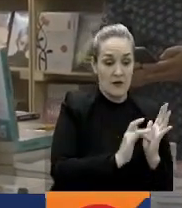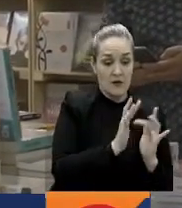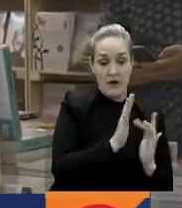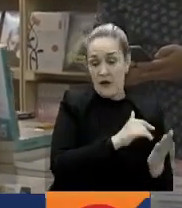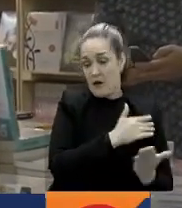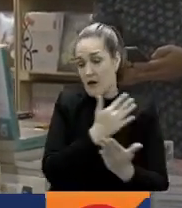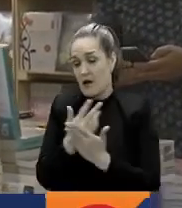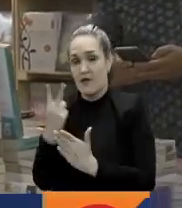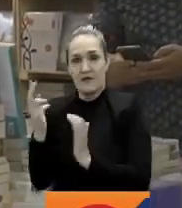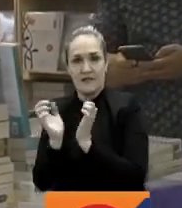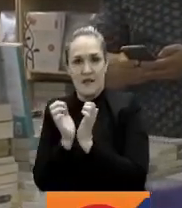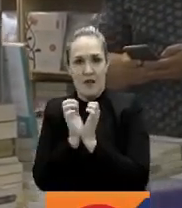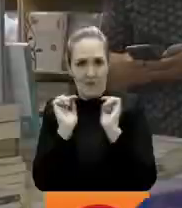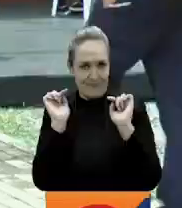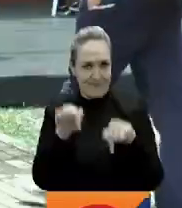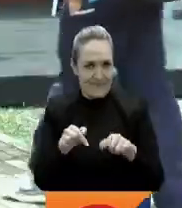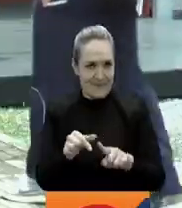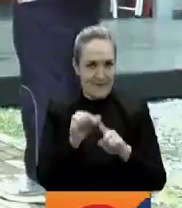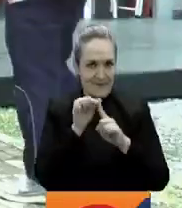mayo.